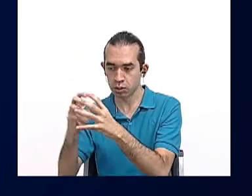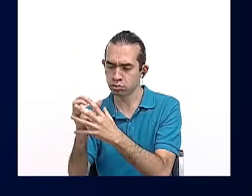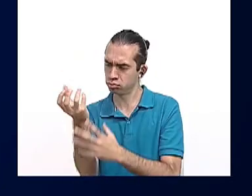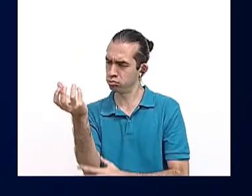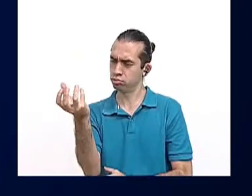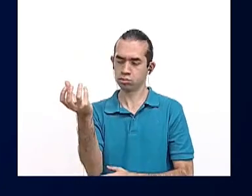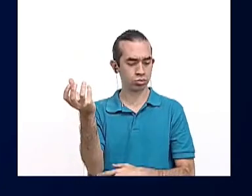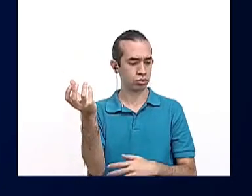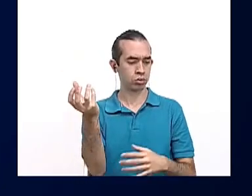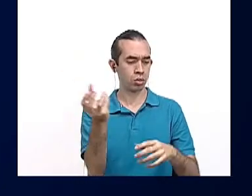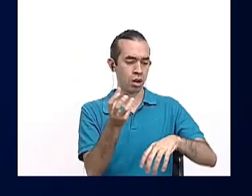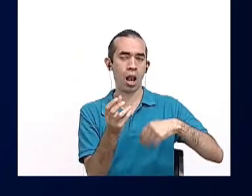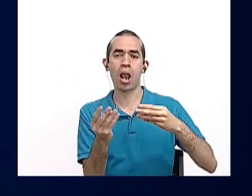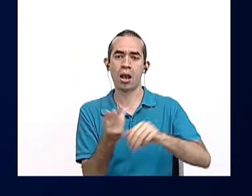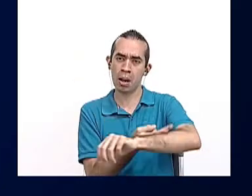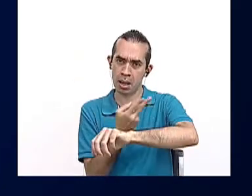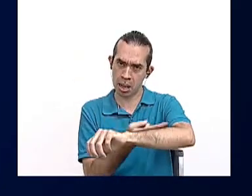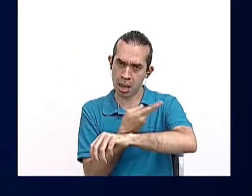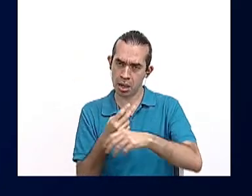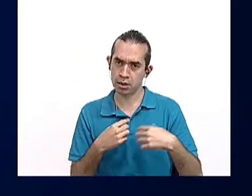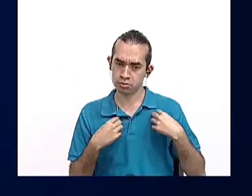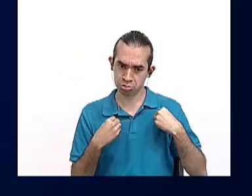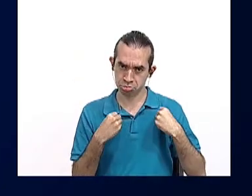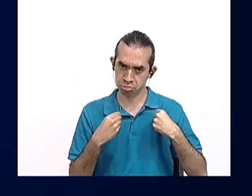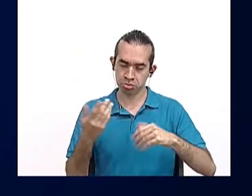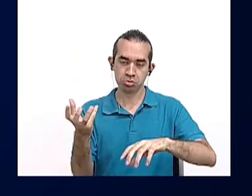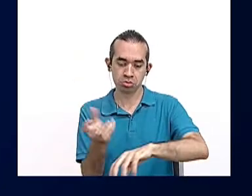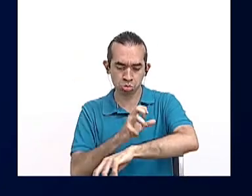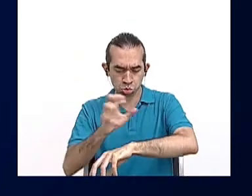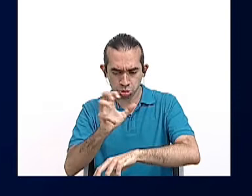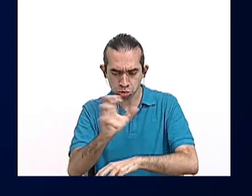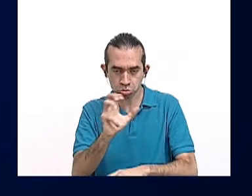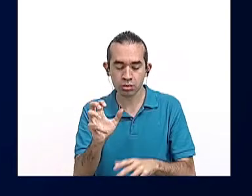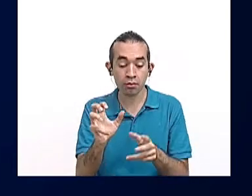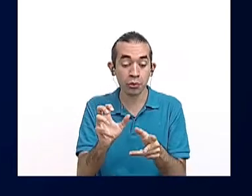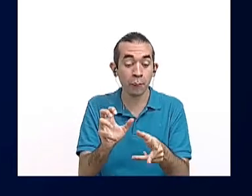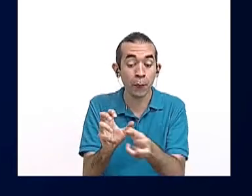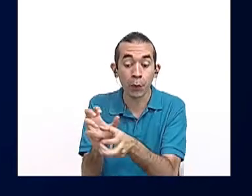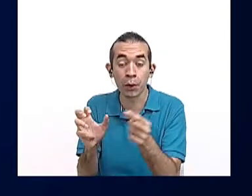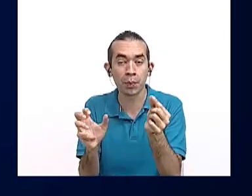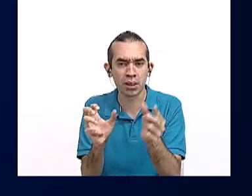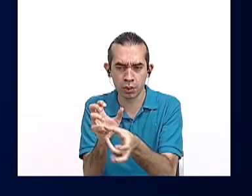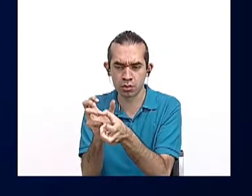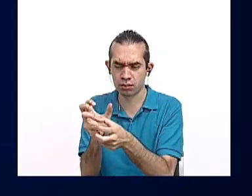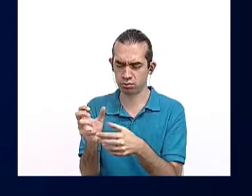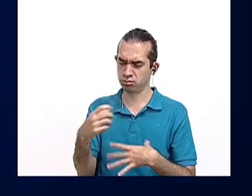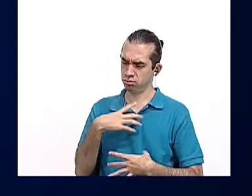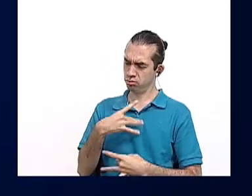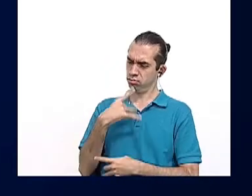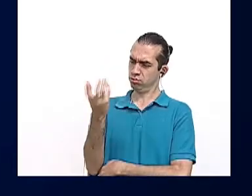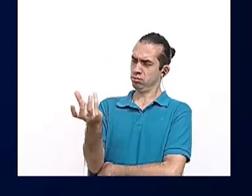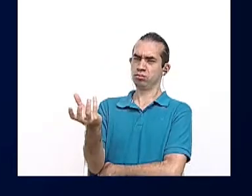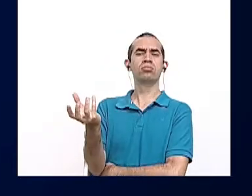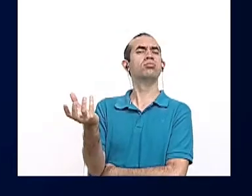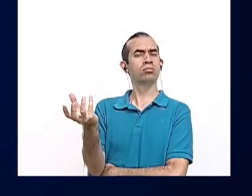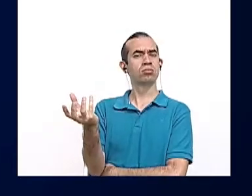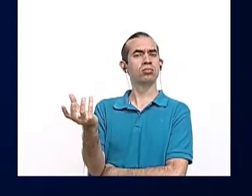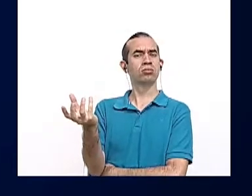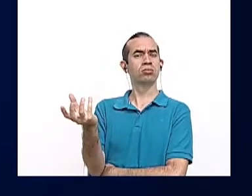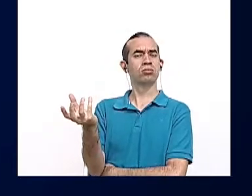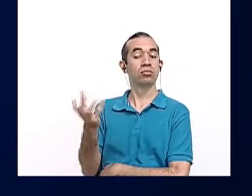el descubrimiento, por preguntarnos el porqué de las cosas. Y así fue entonces como comenzaron las primeras